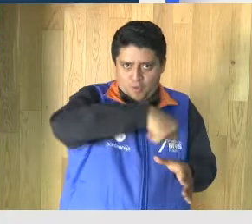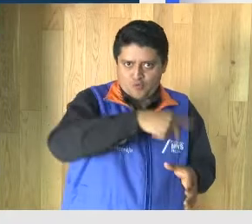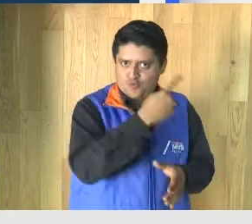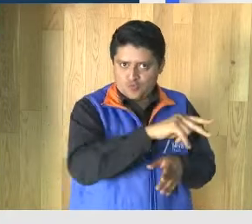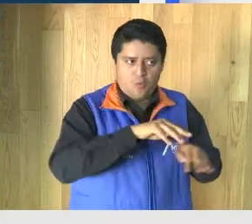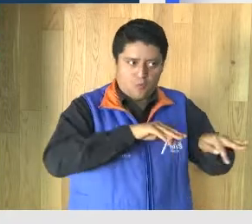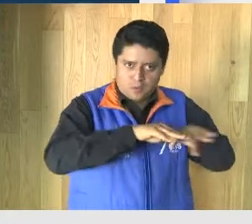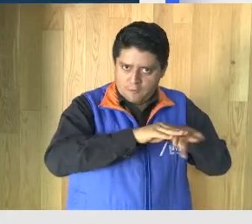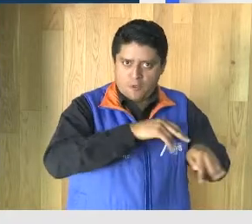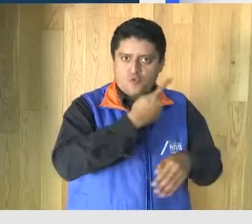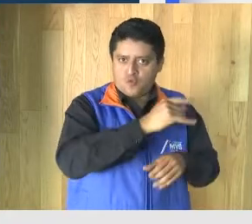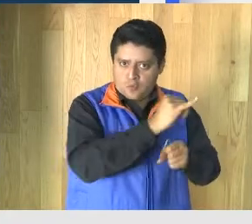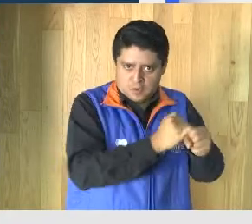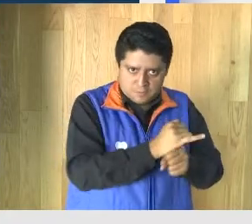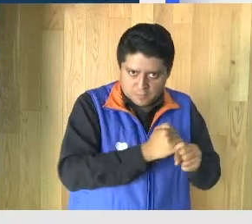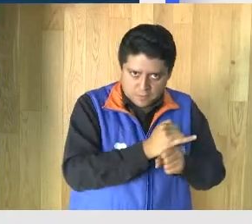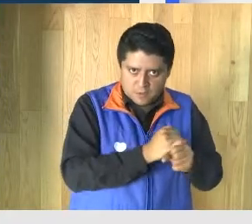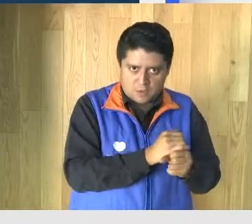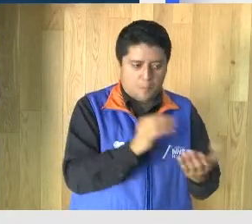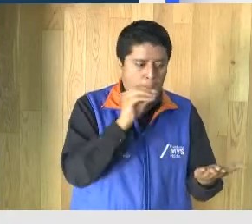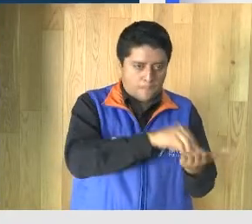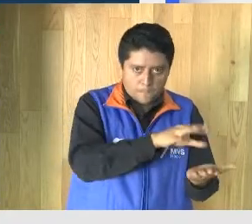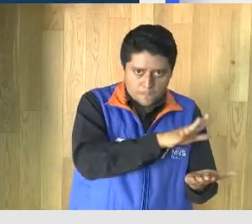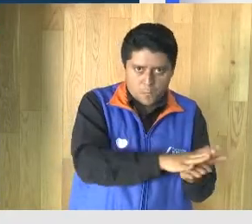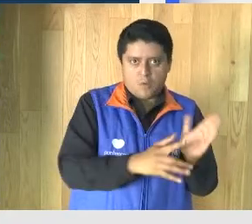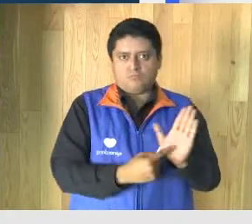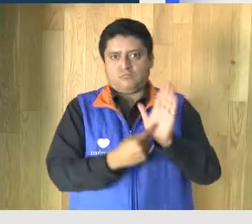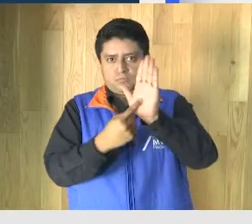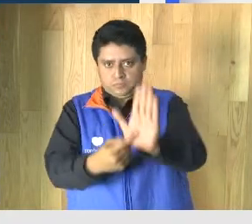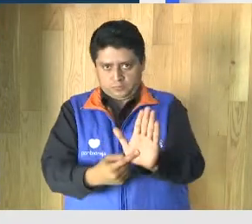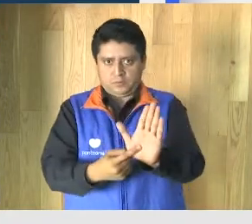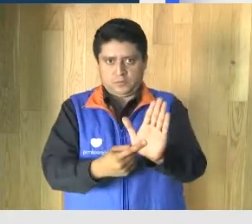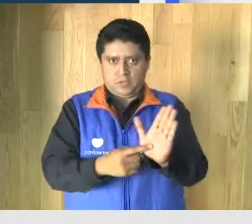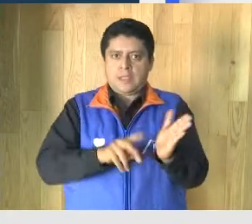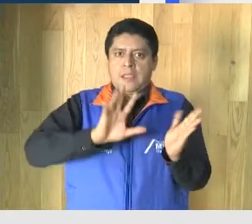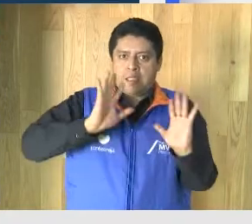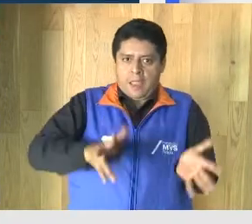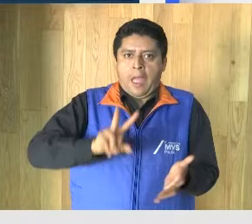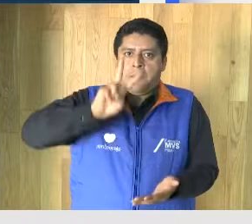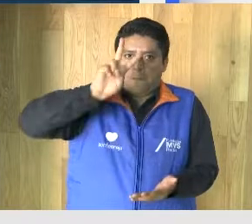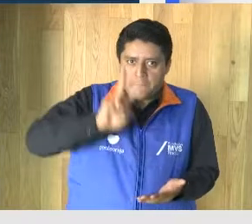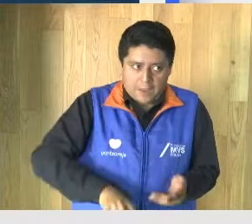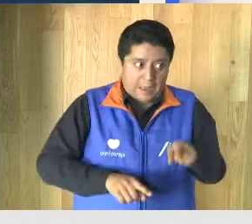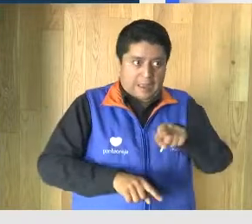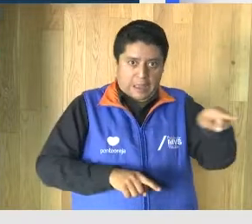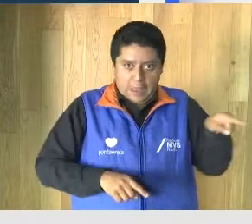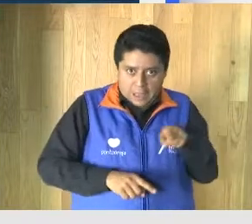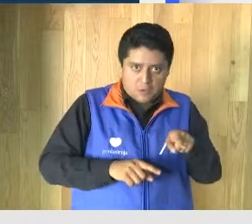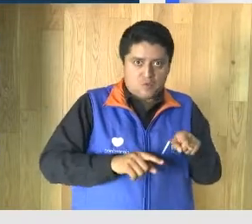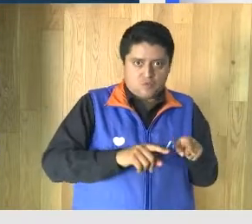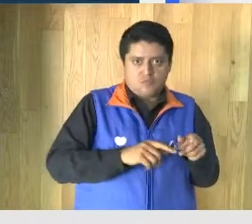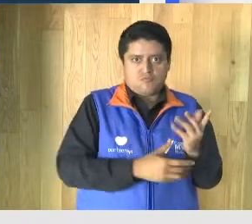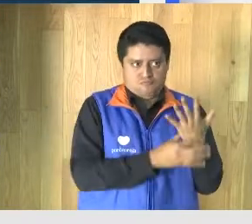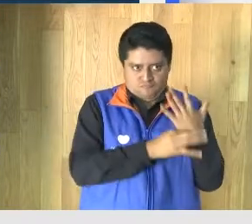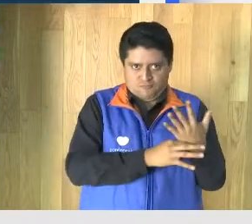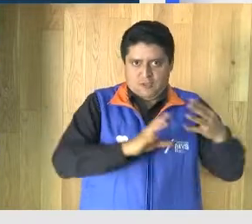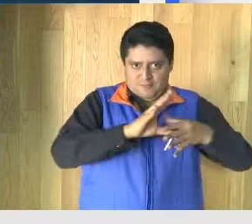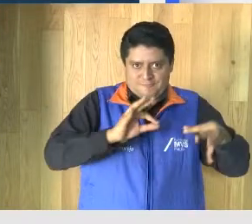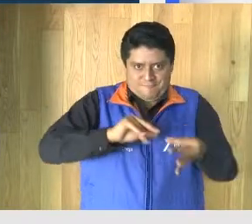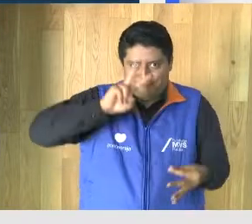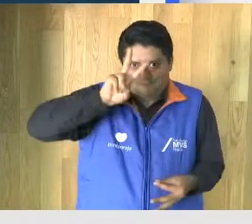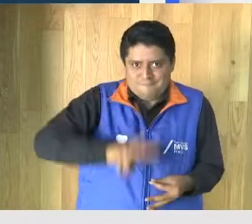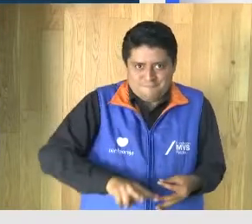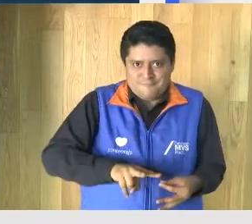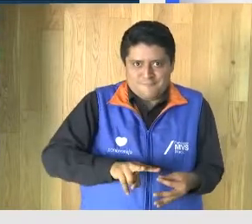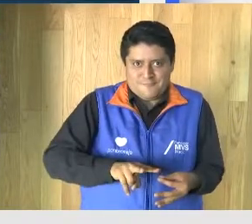con el calentamiento global se sustenta en verdades y certezas científicas. Pero quería incluiros esto porque